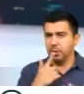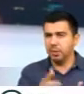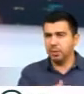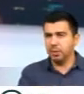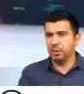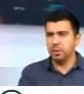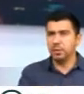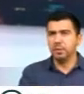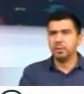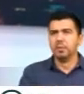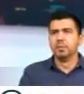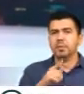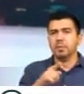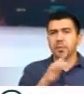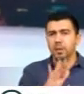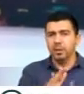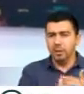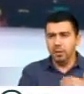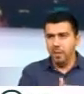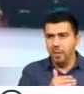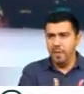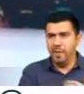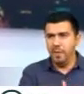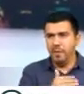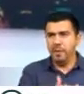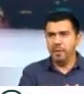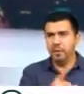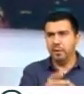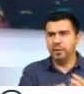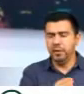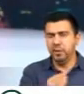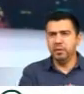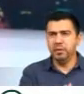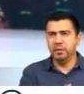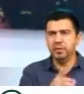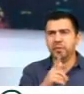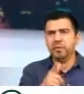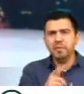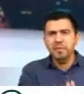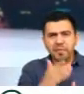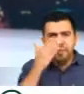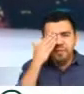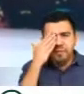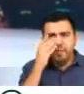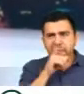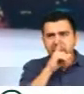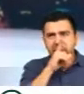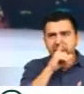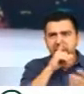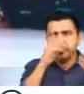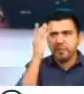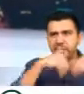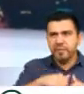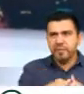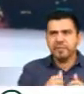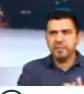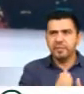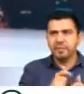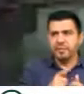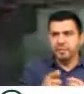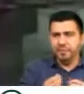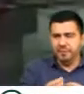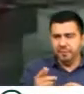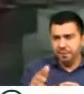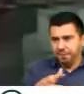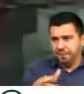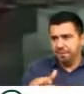sentido de que este proceso que se hace de forma clandestina causa malos olores a la